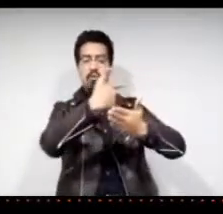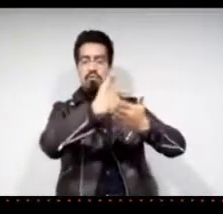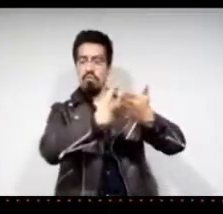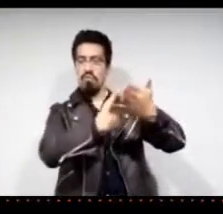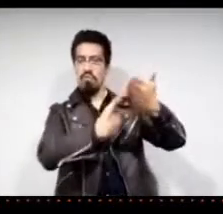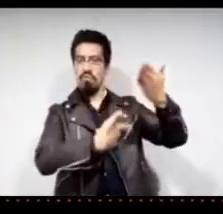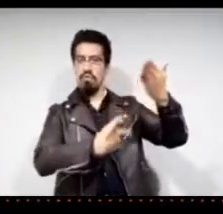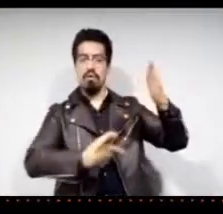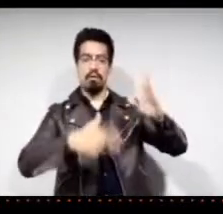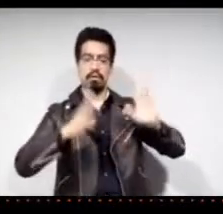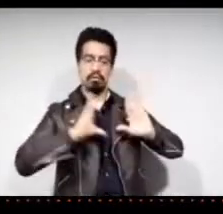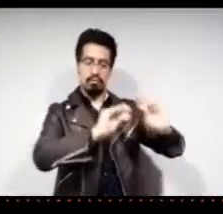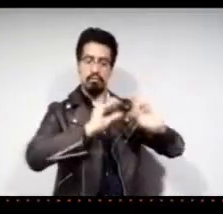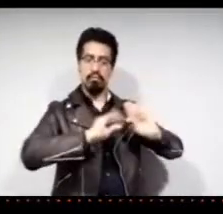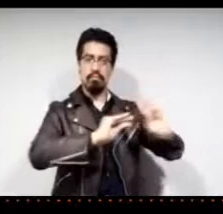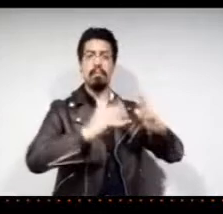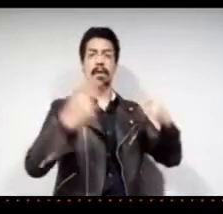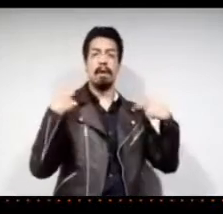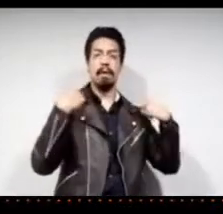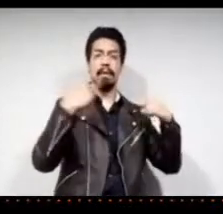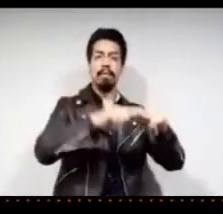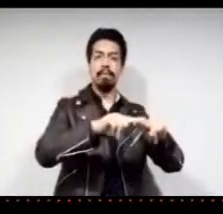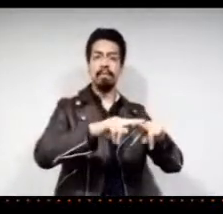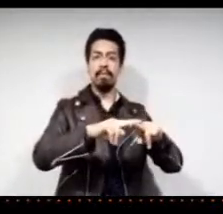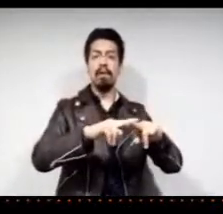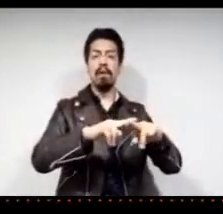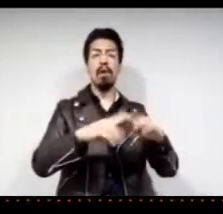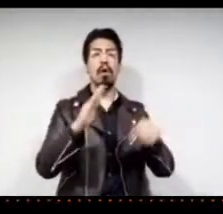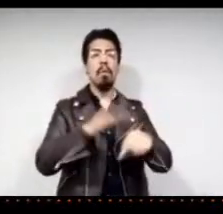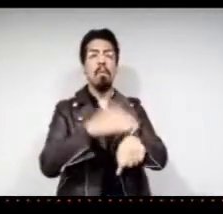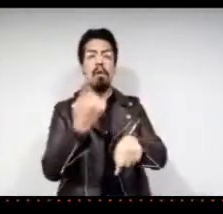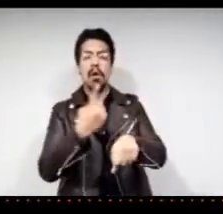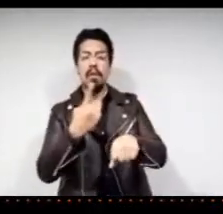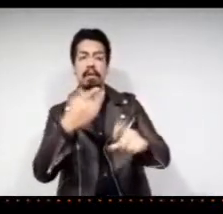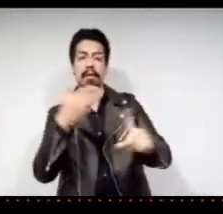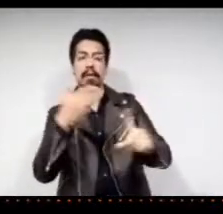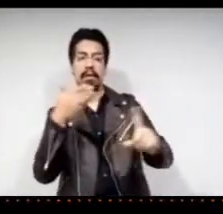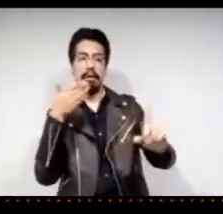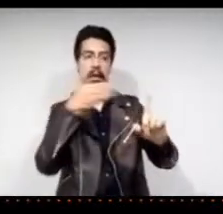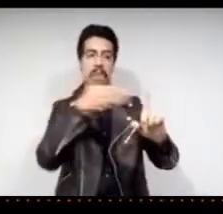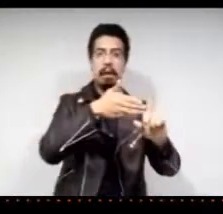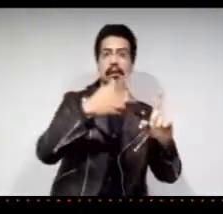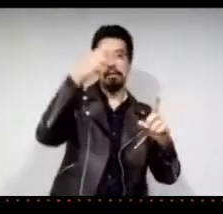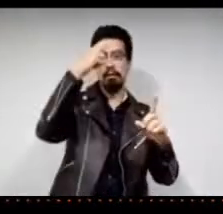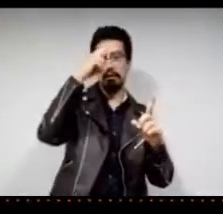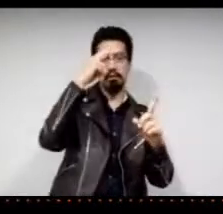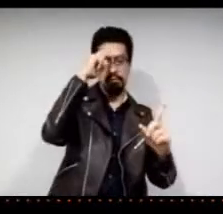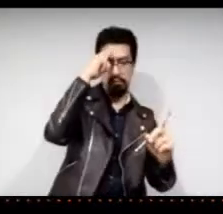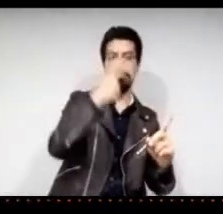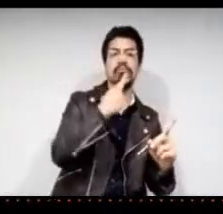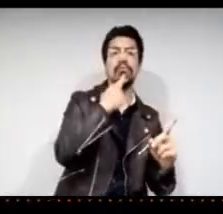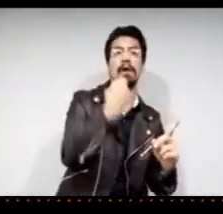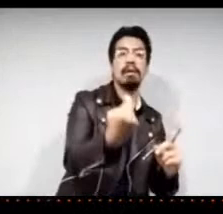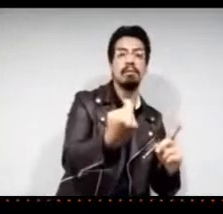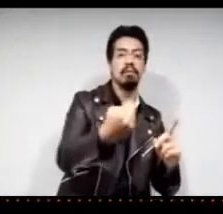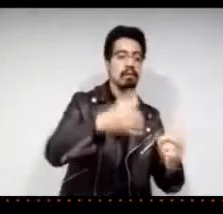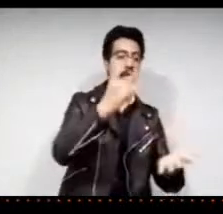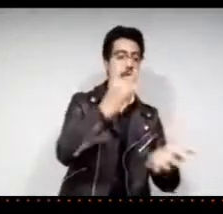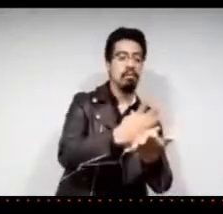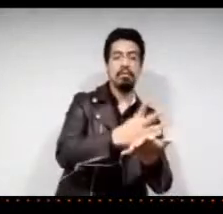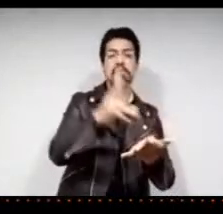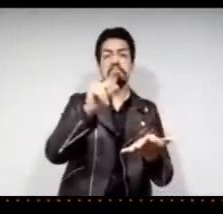términos de propuesta. Porque para responder a la pregunta directa, no tenemos ahorita un programa disponible interinstitucional de formación